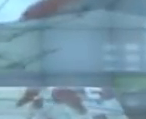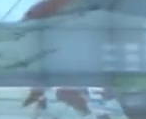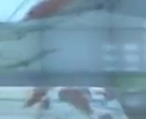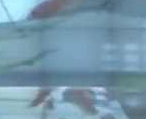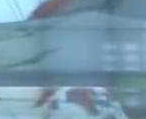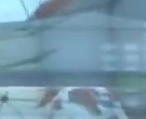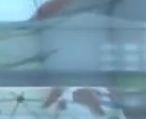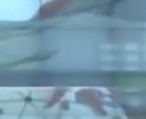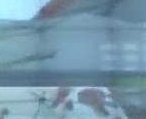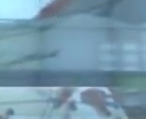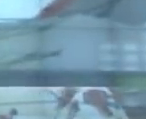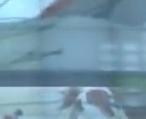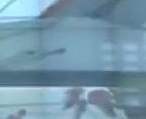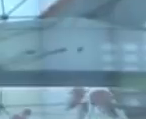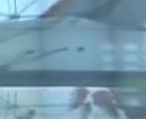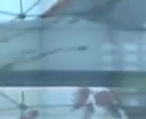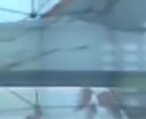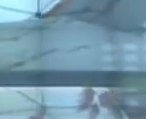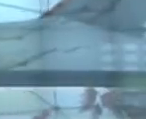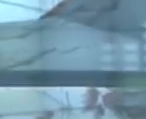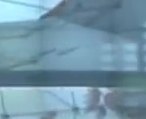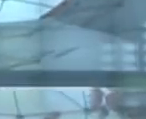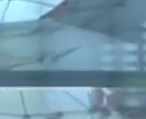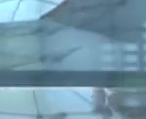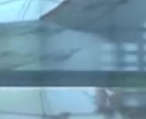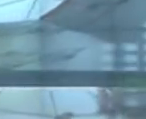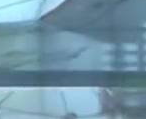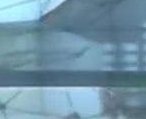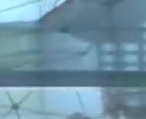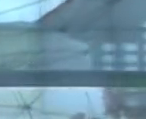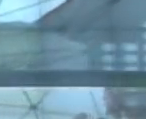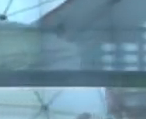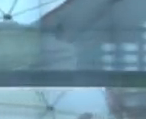Nacional Bolivariana y un sistema integrado de policía realmente coherente y reivindicativo.